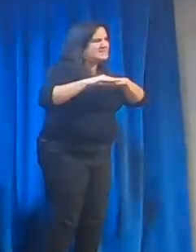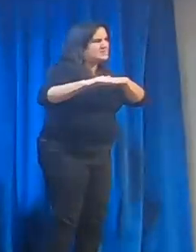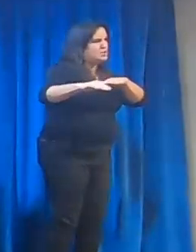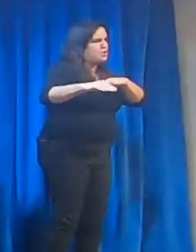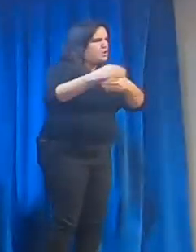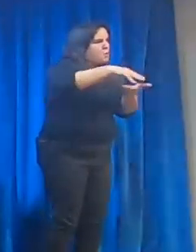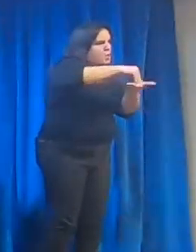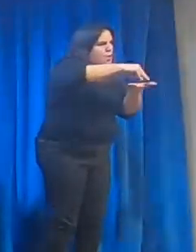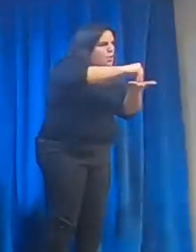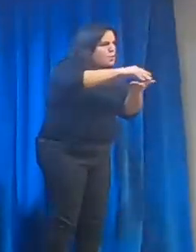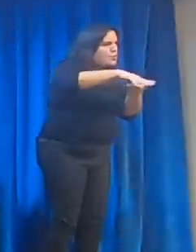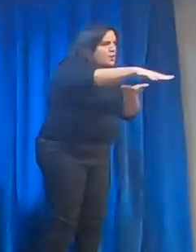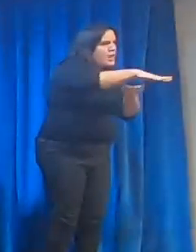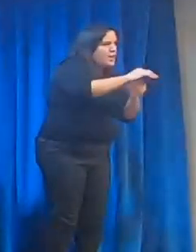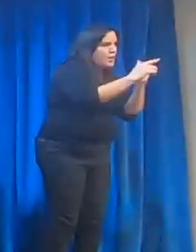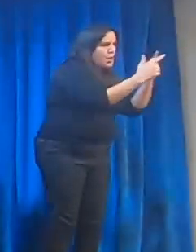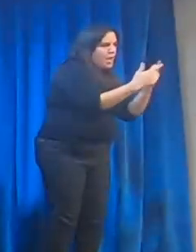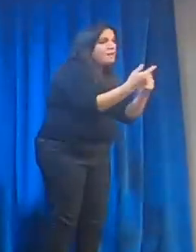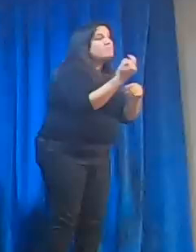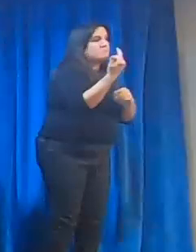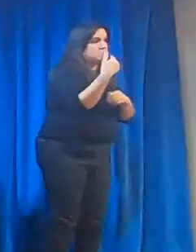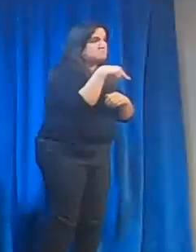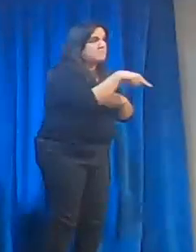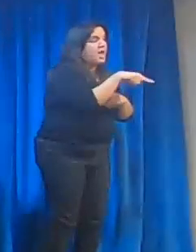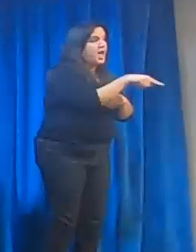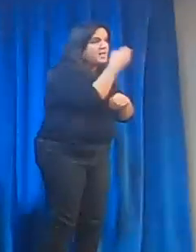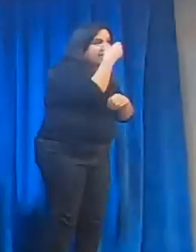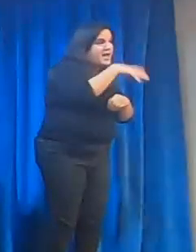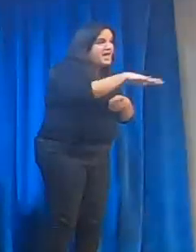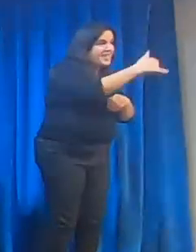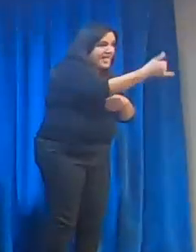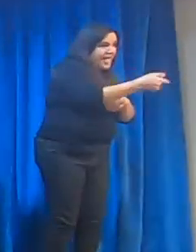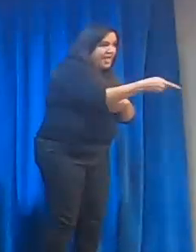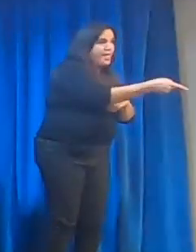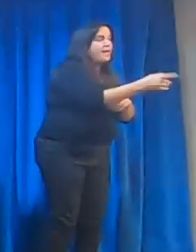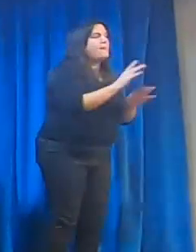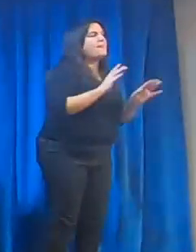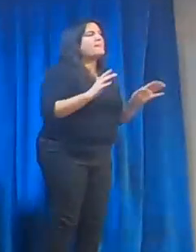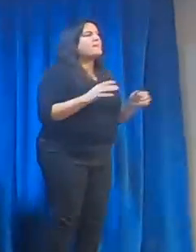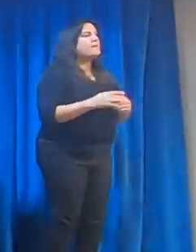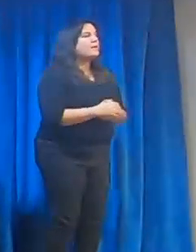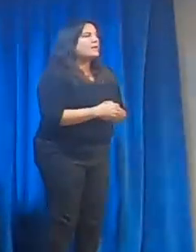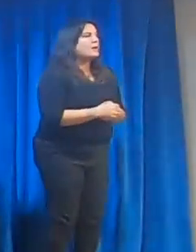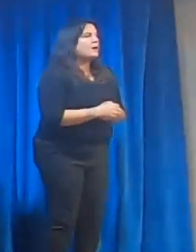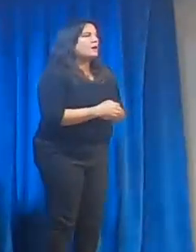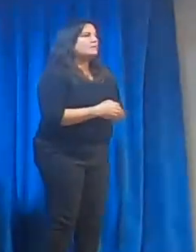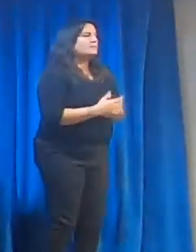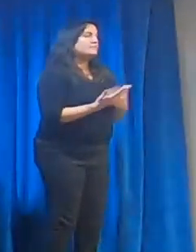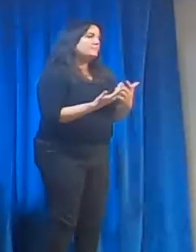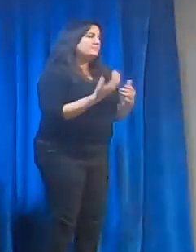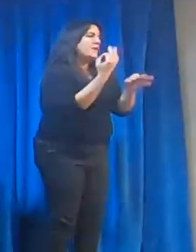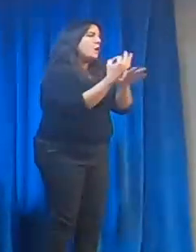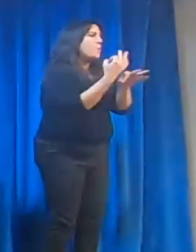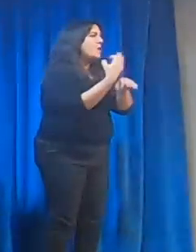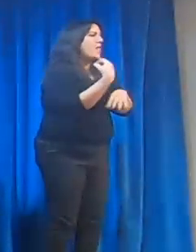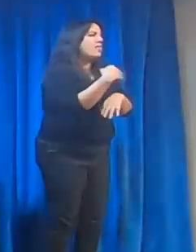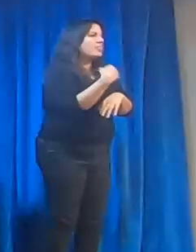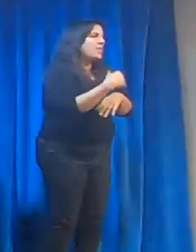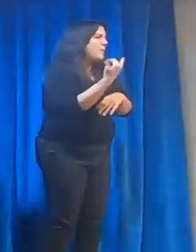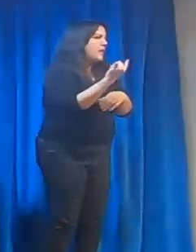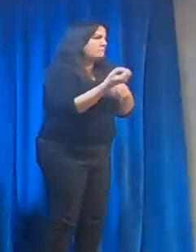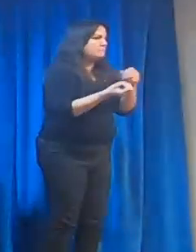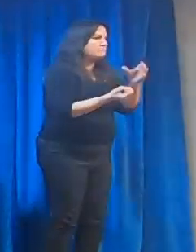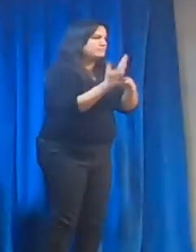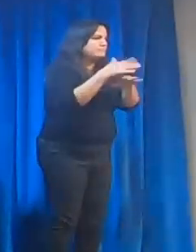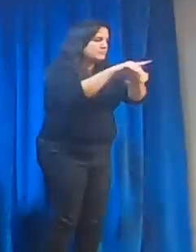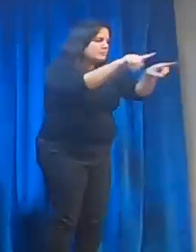piso. En la iglesia hay suelo. Las escuelas tendrían que poder habilitar, aunque sean pequeños lugares de suelo,